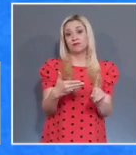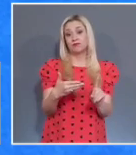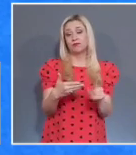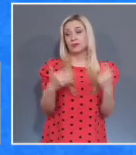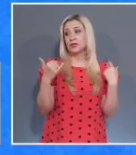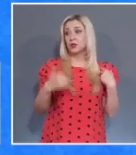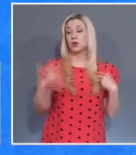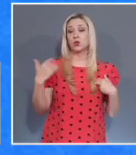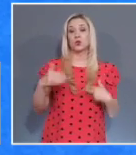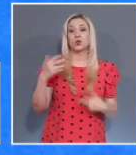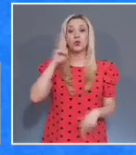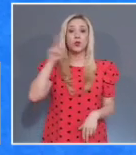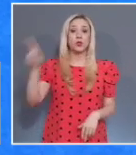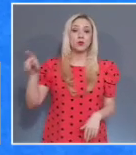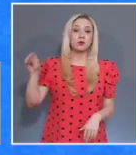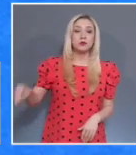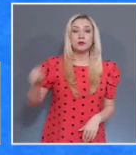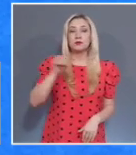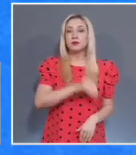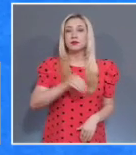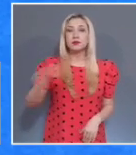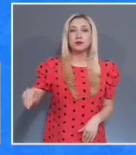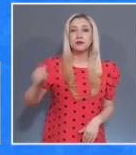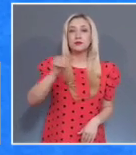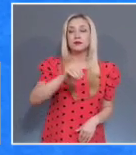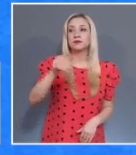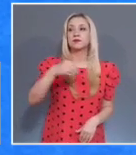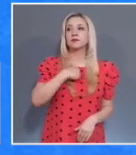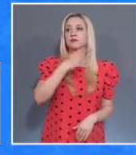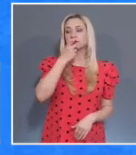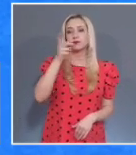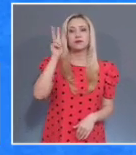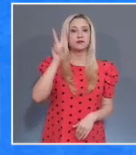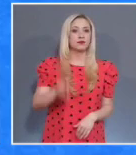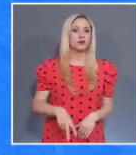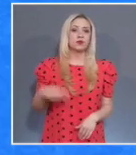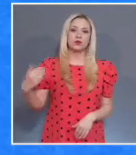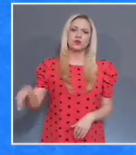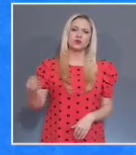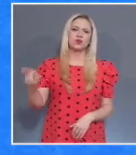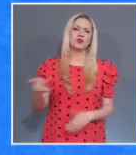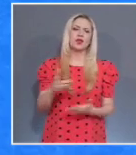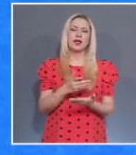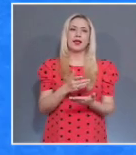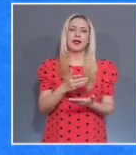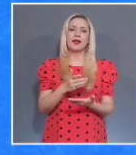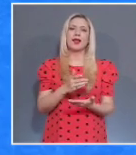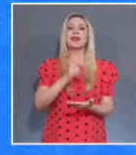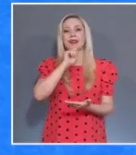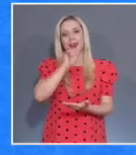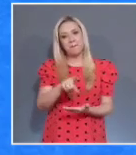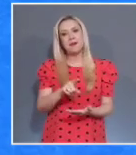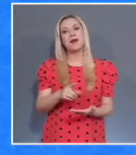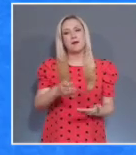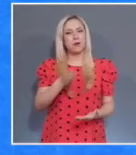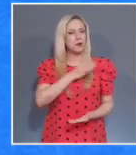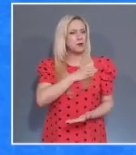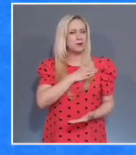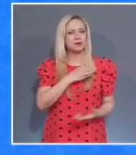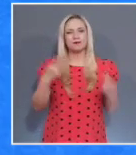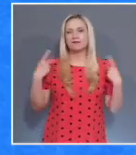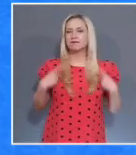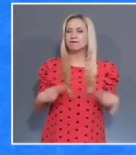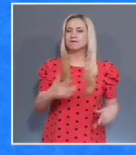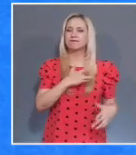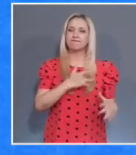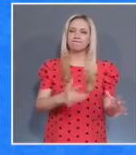profesionales, quisiera también destacar su calidad humana, su capacidad para escuchar y